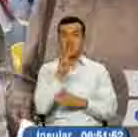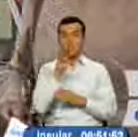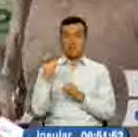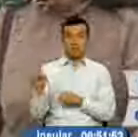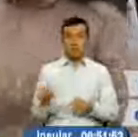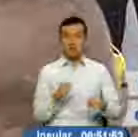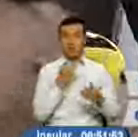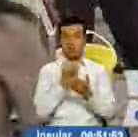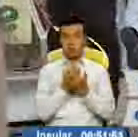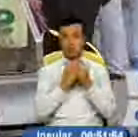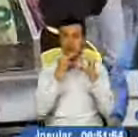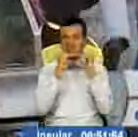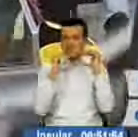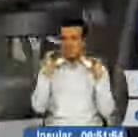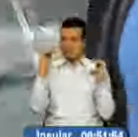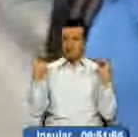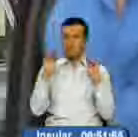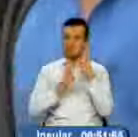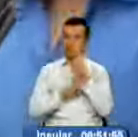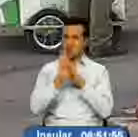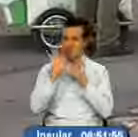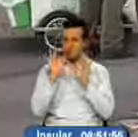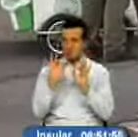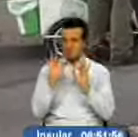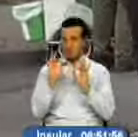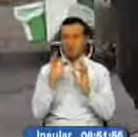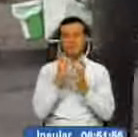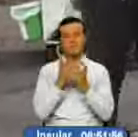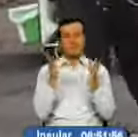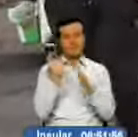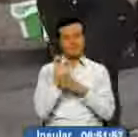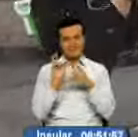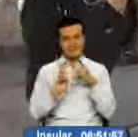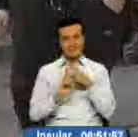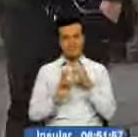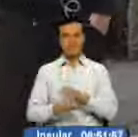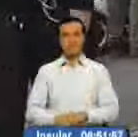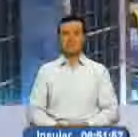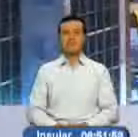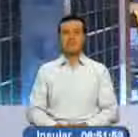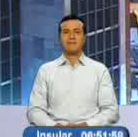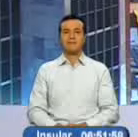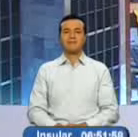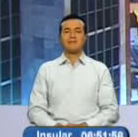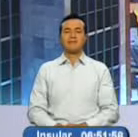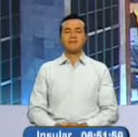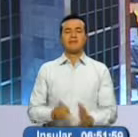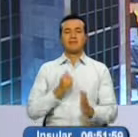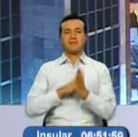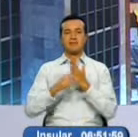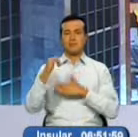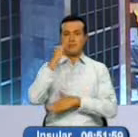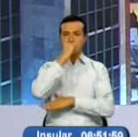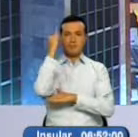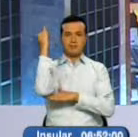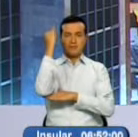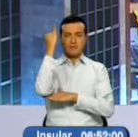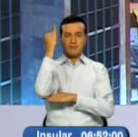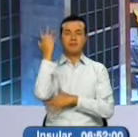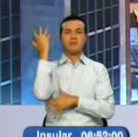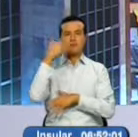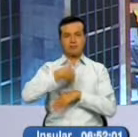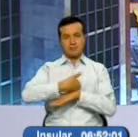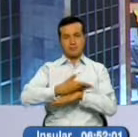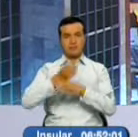con la economía estabilizada y en franca recuperación. Alexis Moncayo, Ecuador TV. El Ministerio de Industria realiza un ciclo